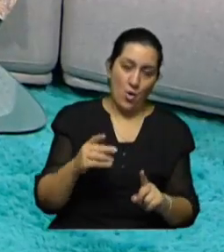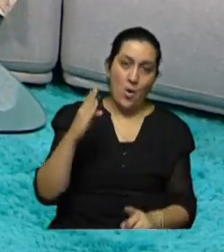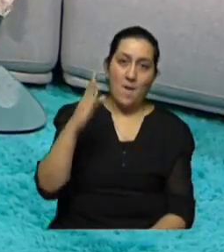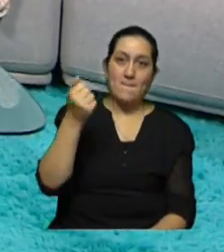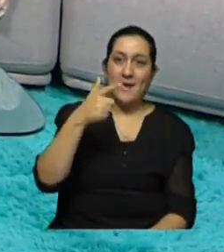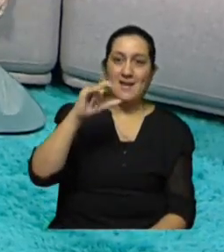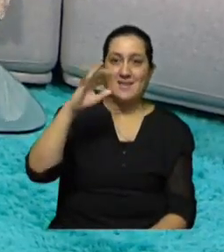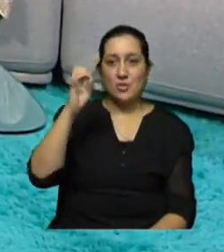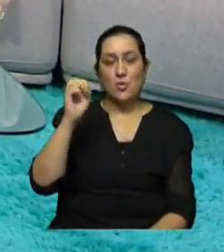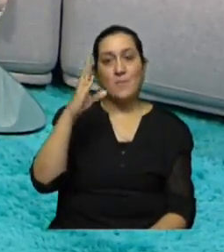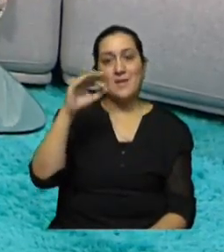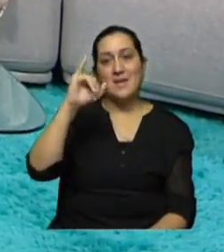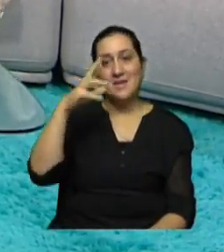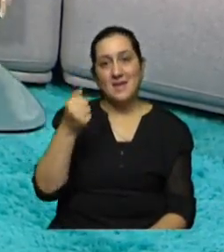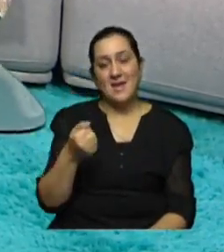Pereira no. Mañana.